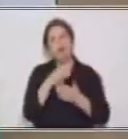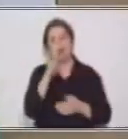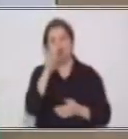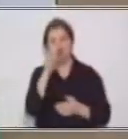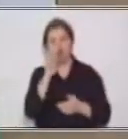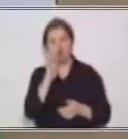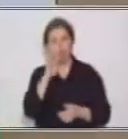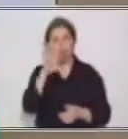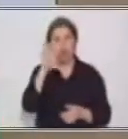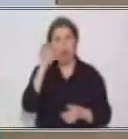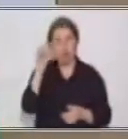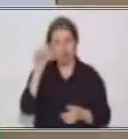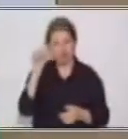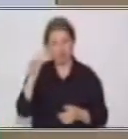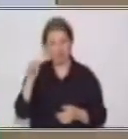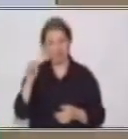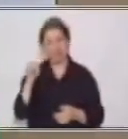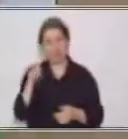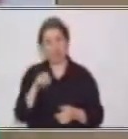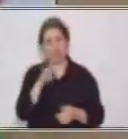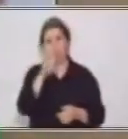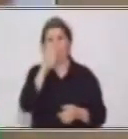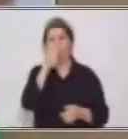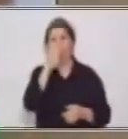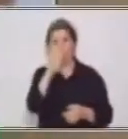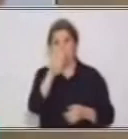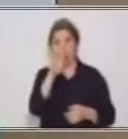10 dividido 2.50, 4.